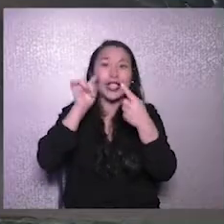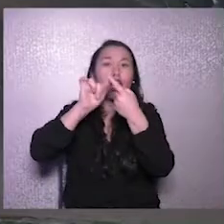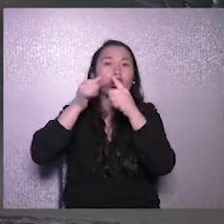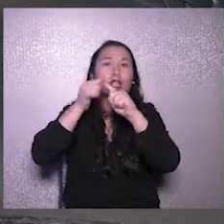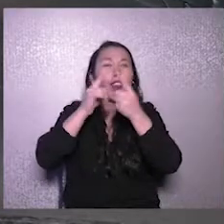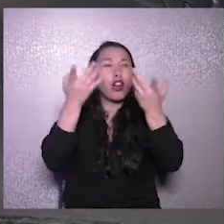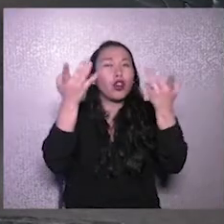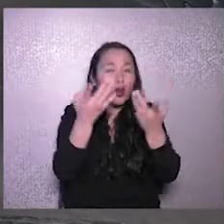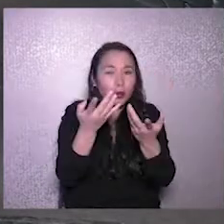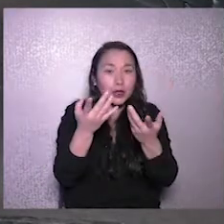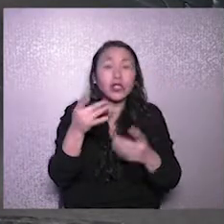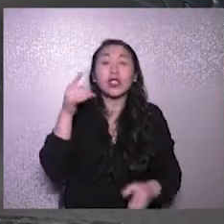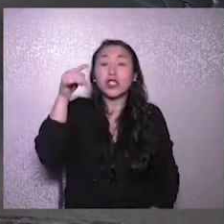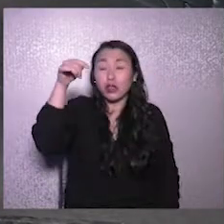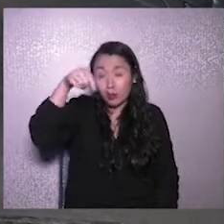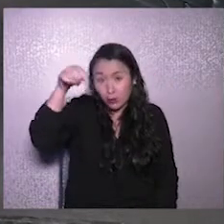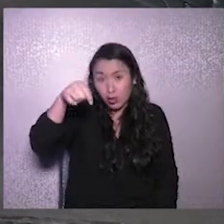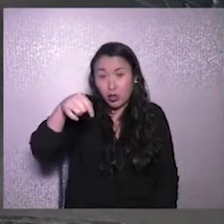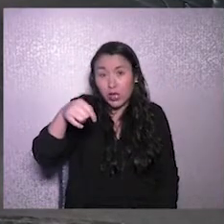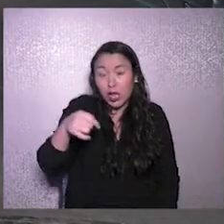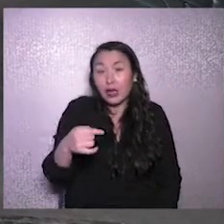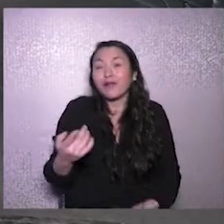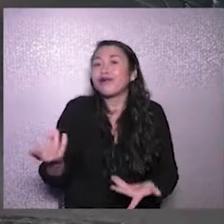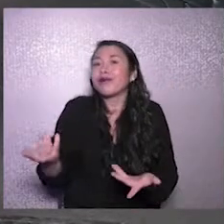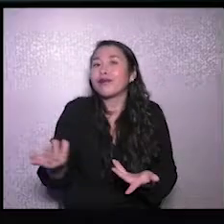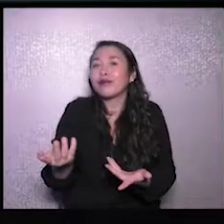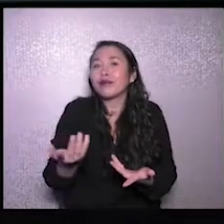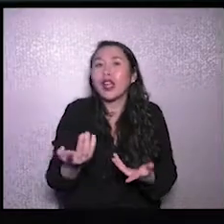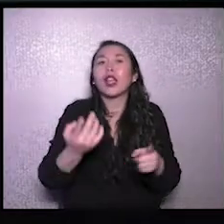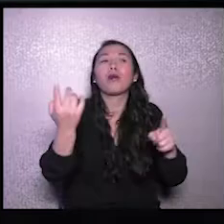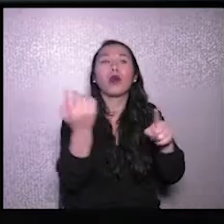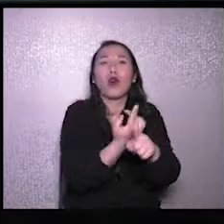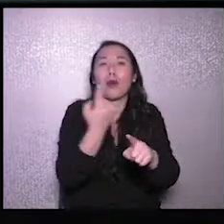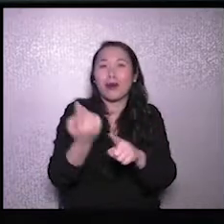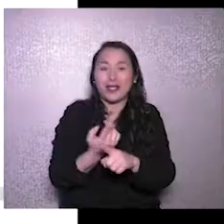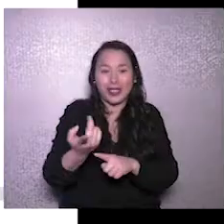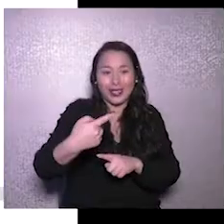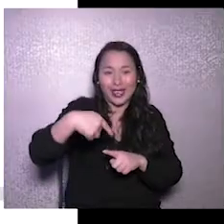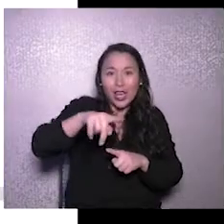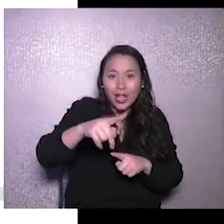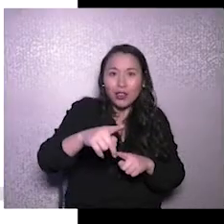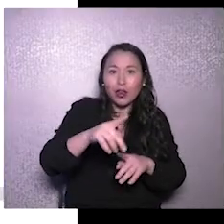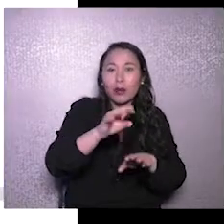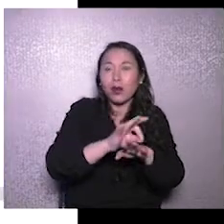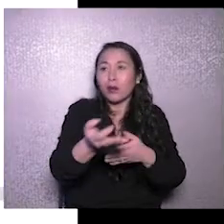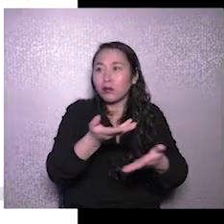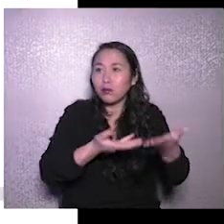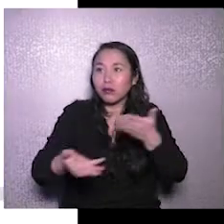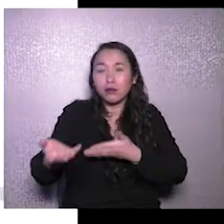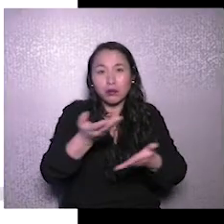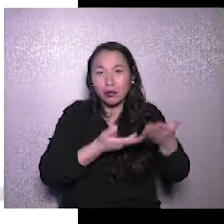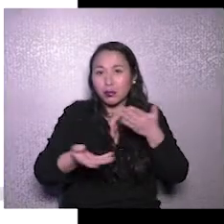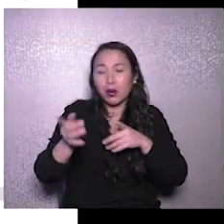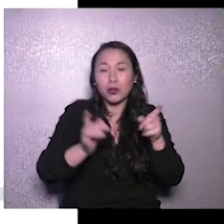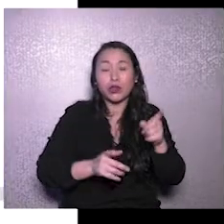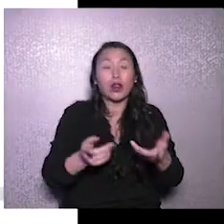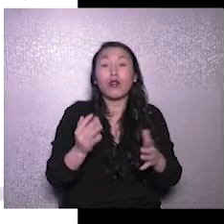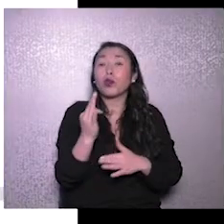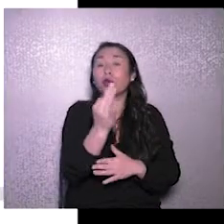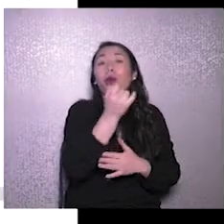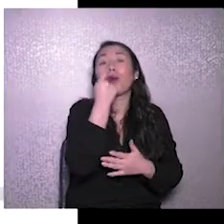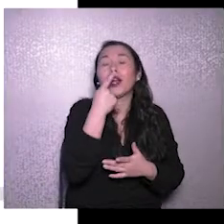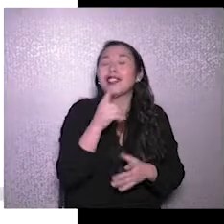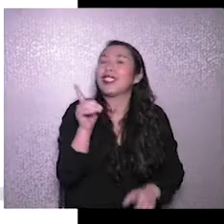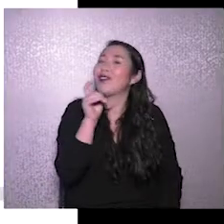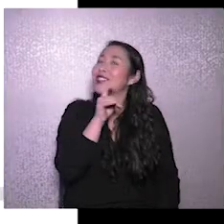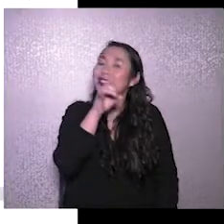hoy en día, nuevamente gracias a que los individuos pueden conversar entre ellos, distintas personas. ¿Cuál es el futuro? Difícil de predecir,